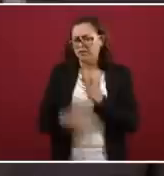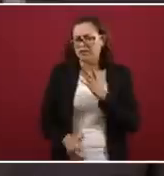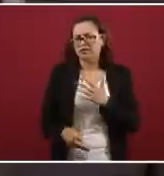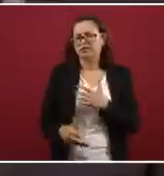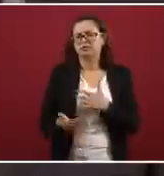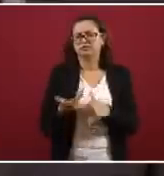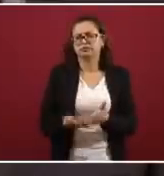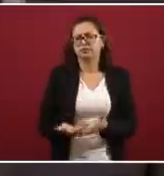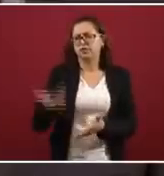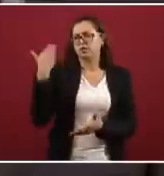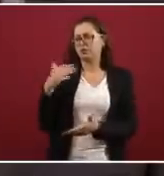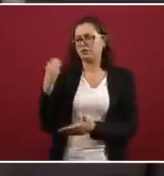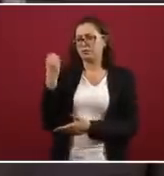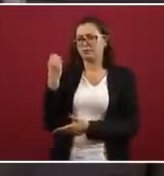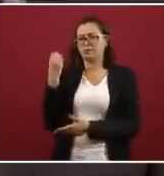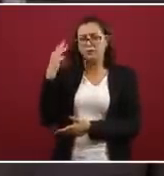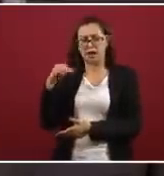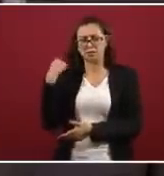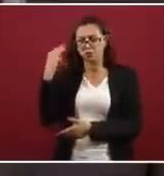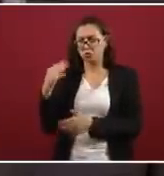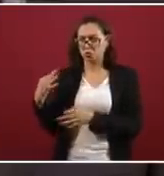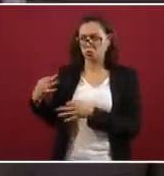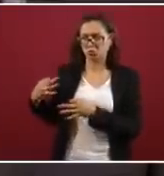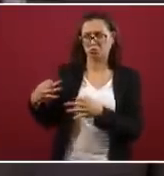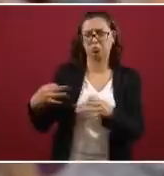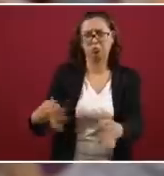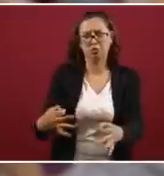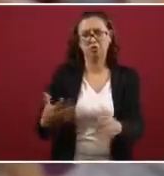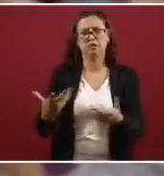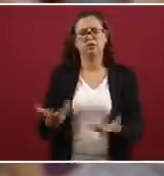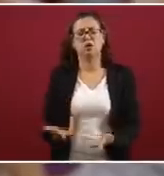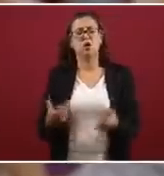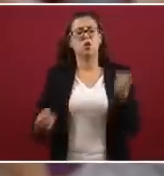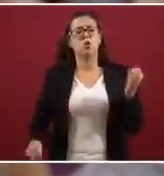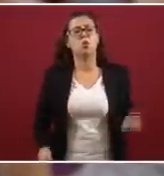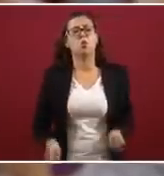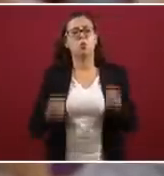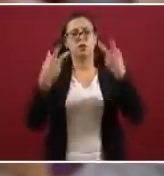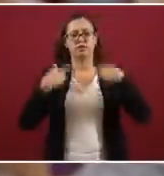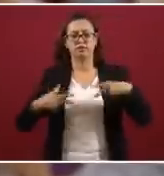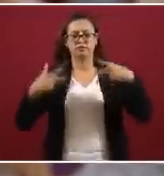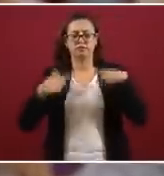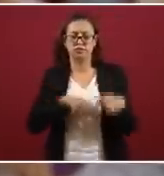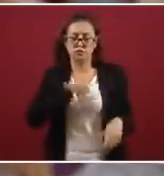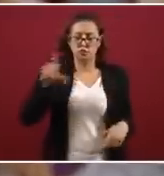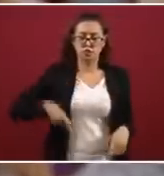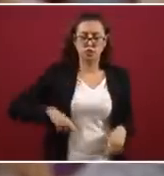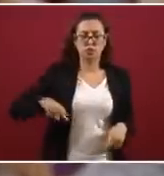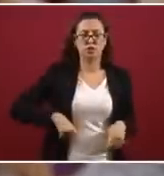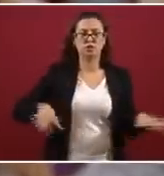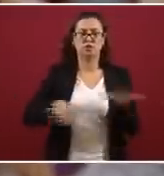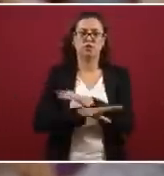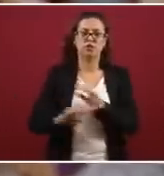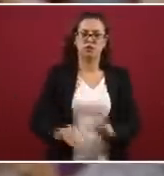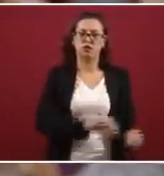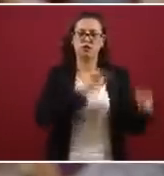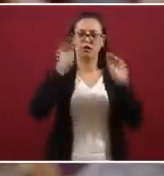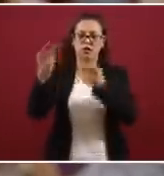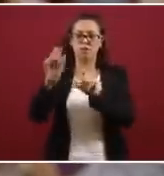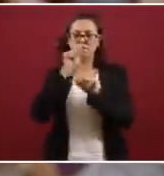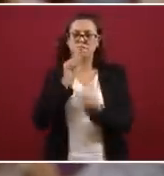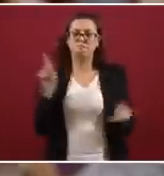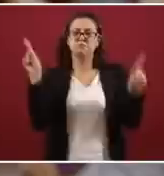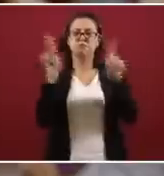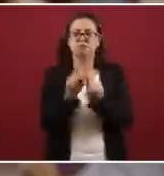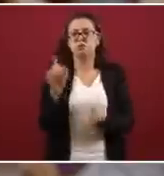dicho que desde marzo. ¿Cuántos funcionarios federales estarían mudando a Obregón y qué porcentaje representan del total que se les